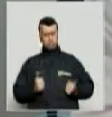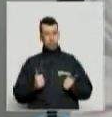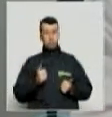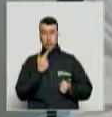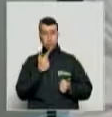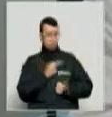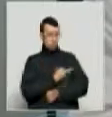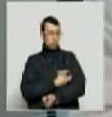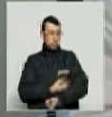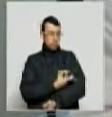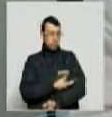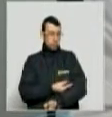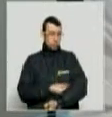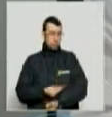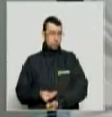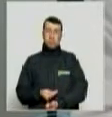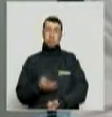sangre,